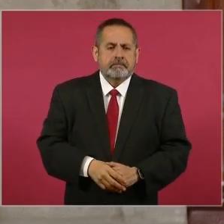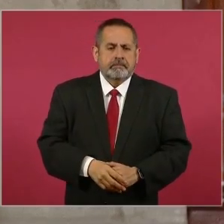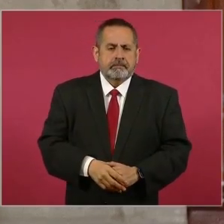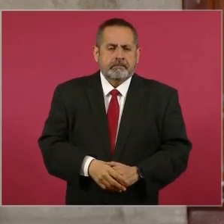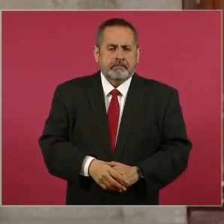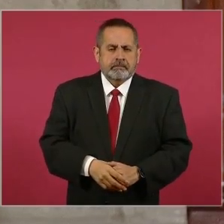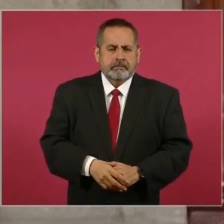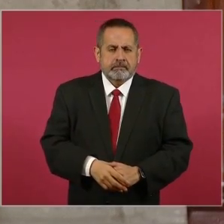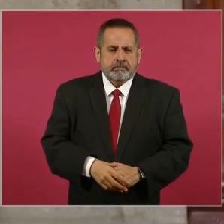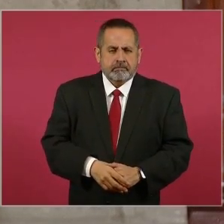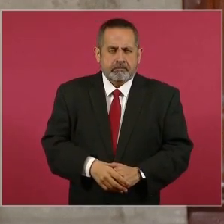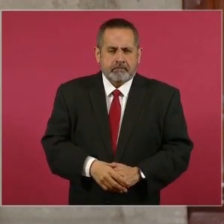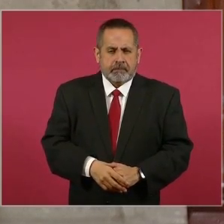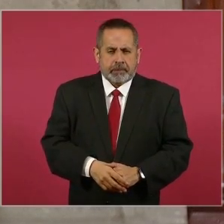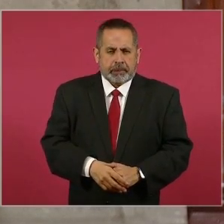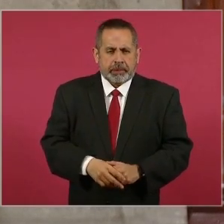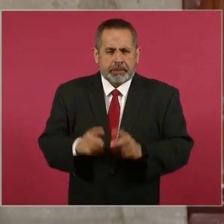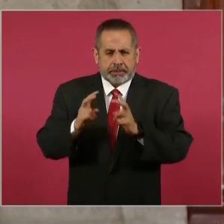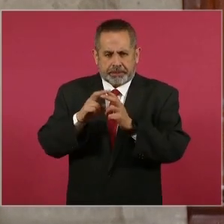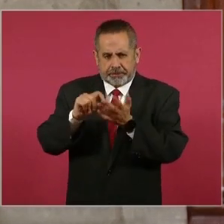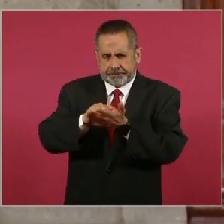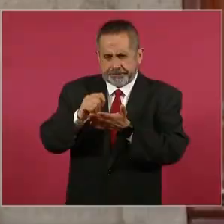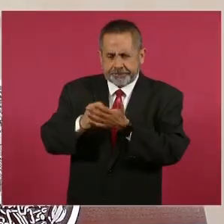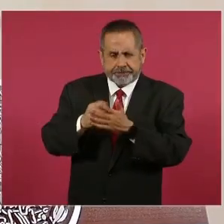ver lo de